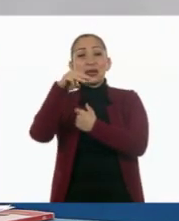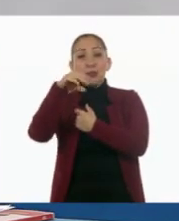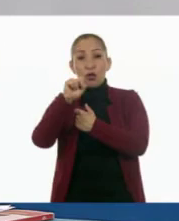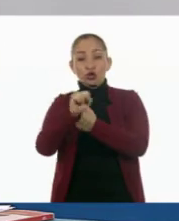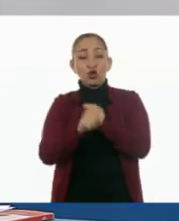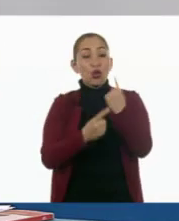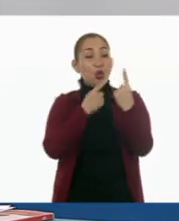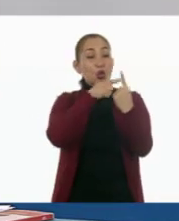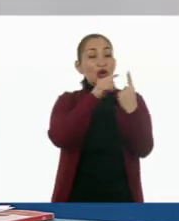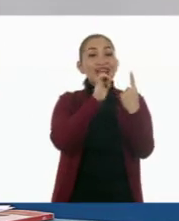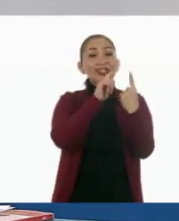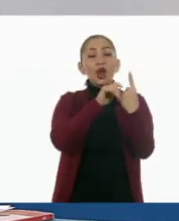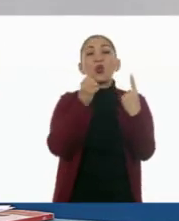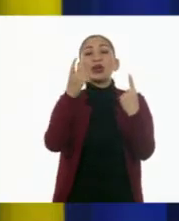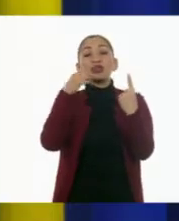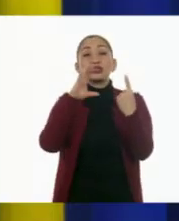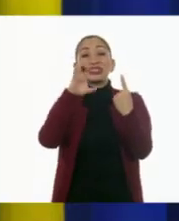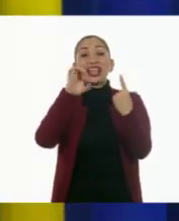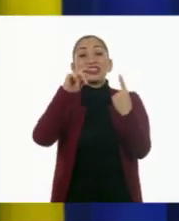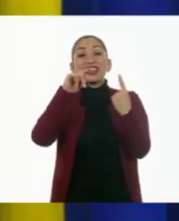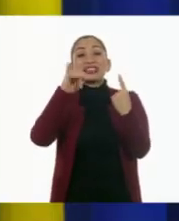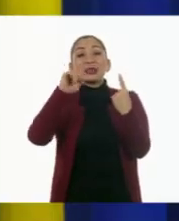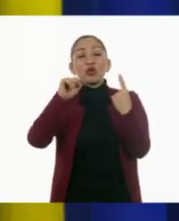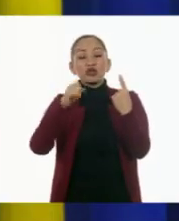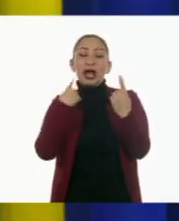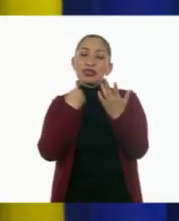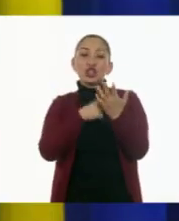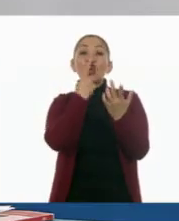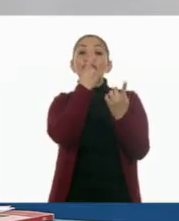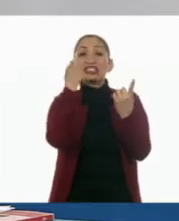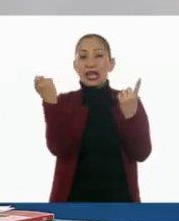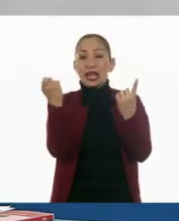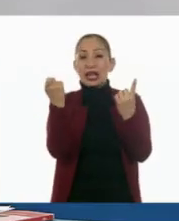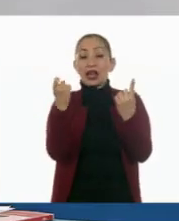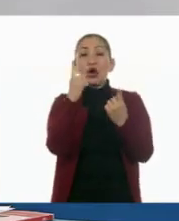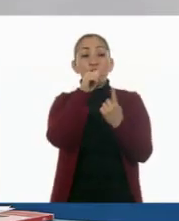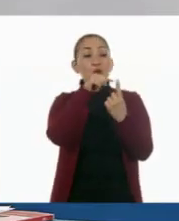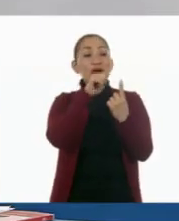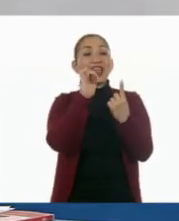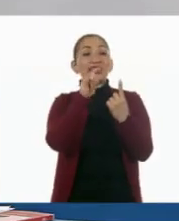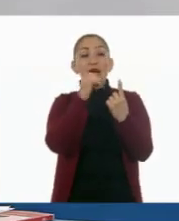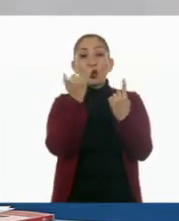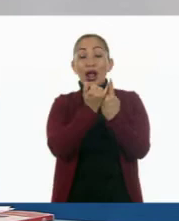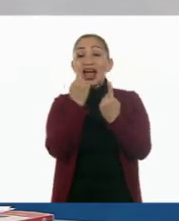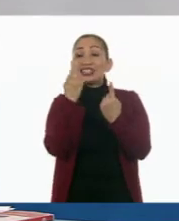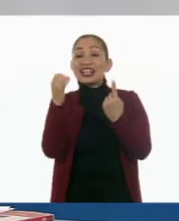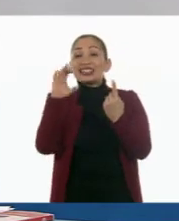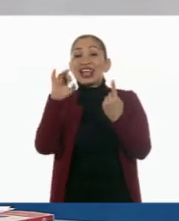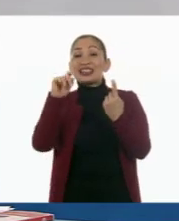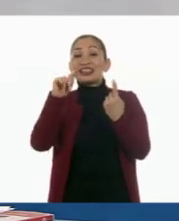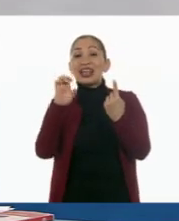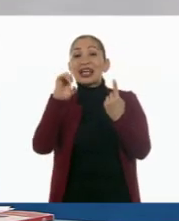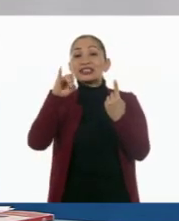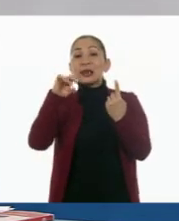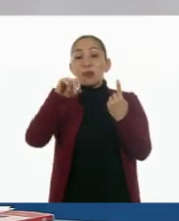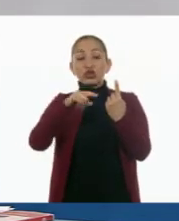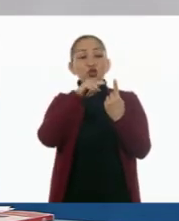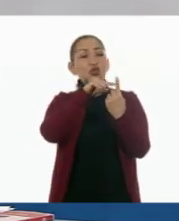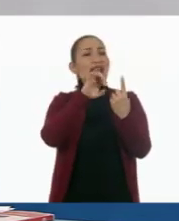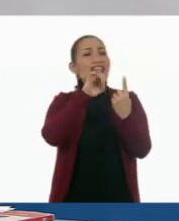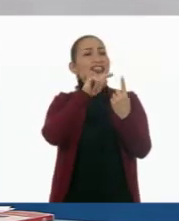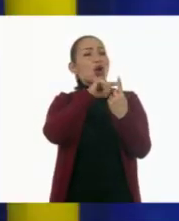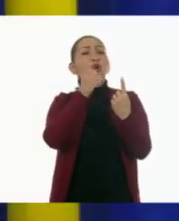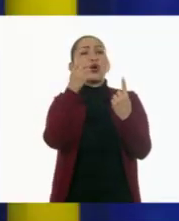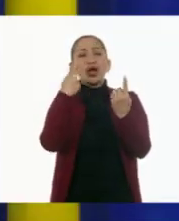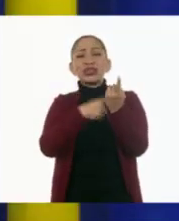entero, ¿cuántos centésimos tiene? 100. 100. Un entero es igual a 100 centésimos. Y por último, un entero, ¿cuántos